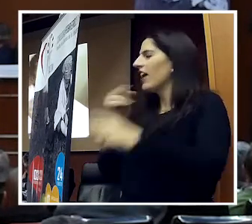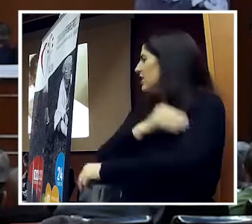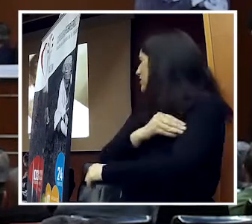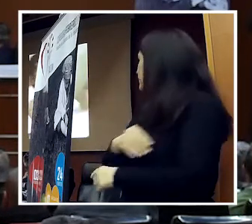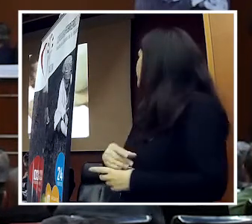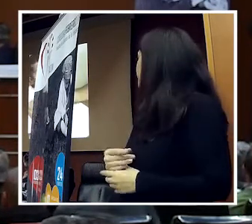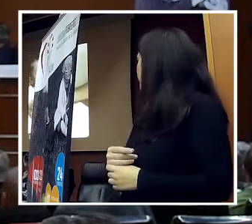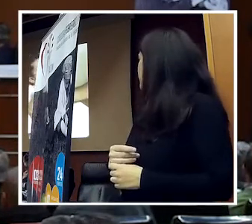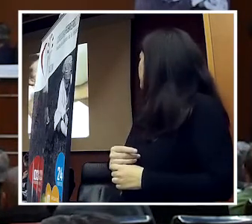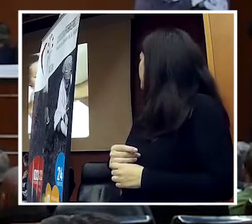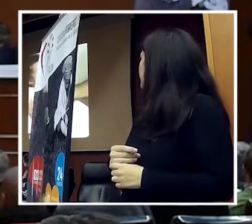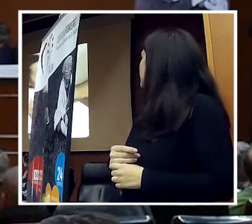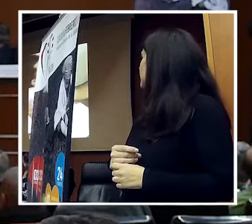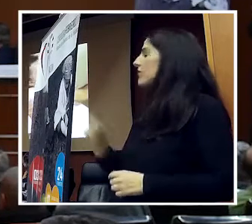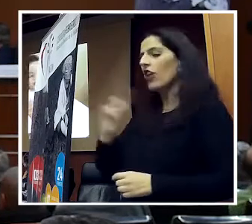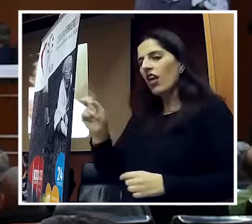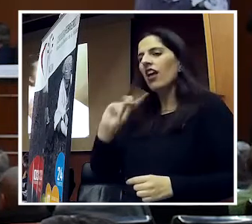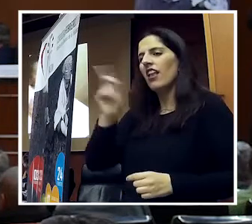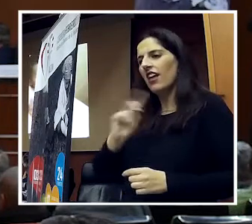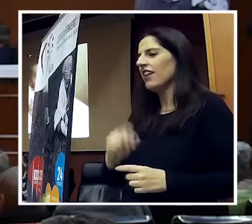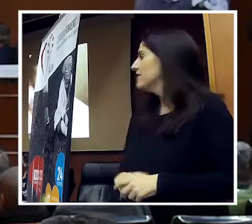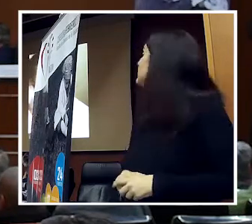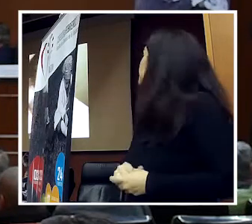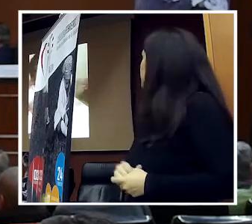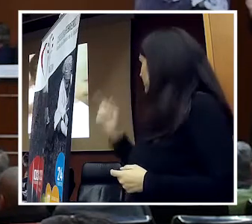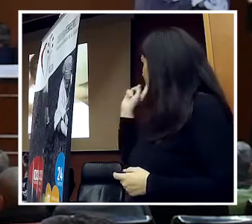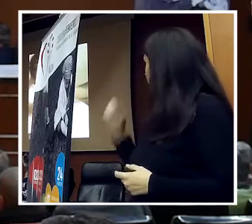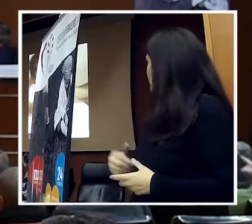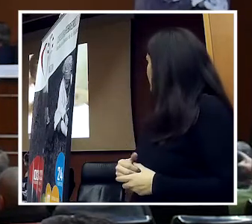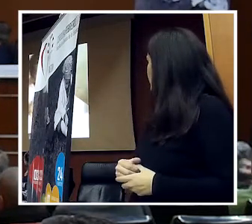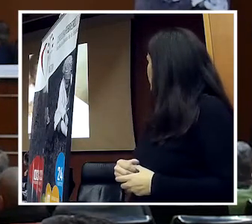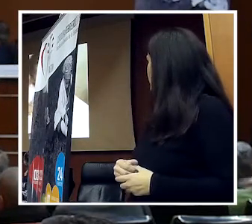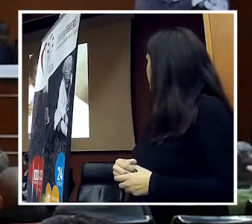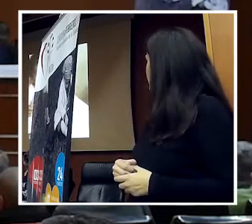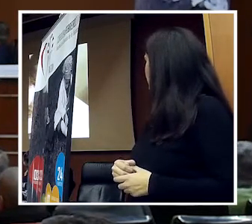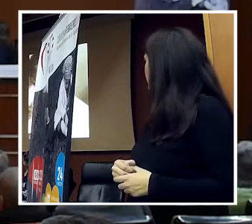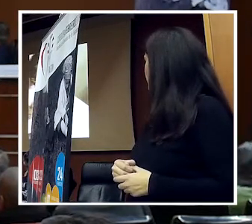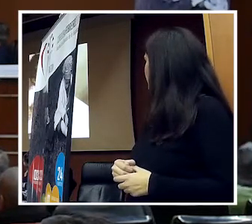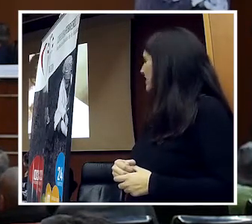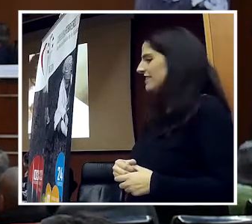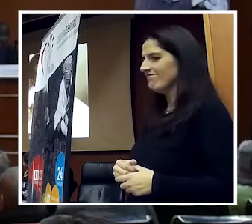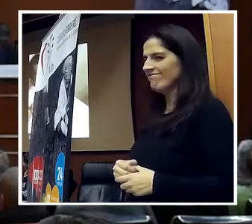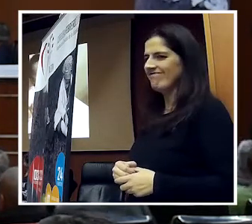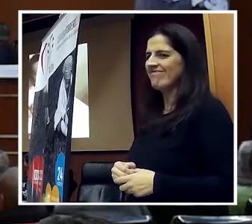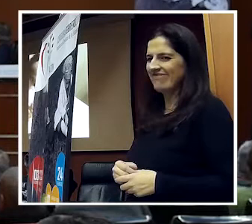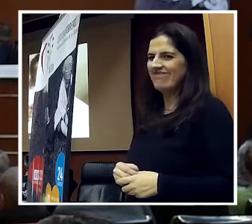sé si veis esta niña, esta preciosa niña, que está muy enfadada por todo, y mirad,